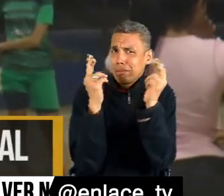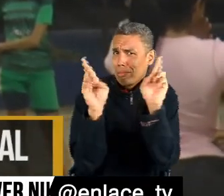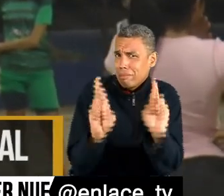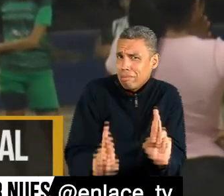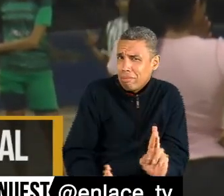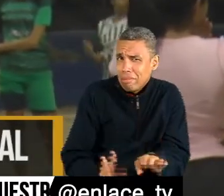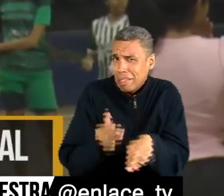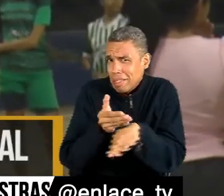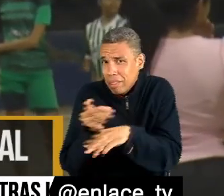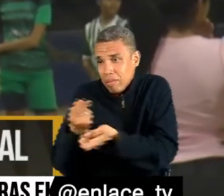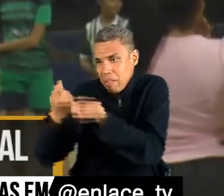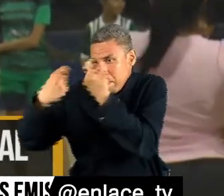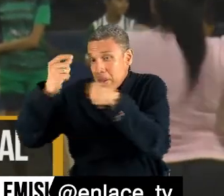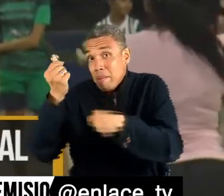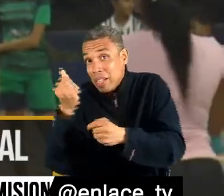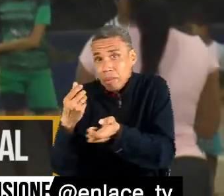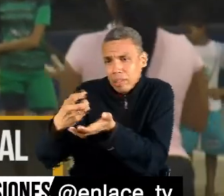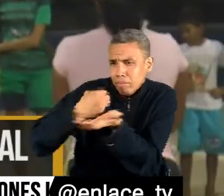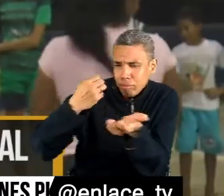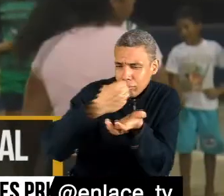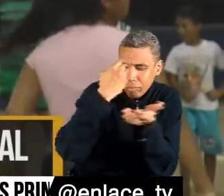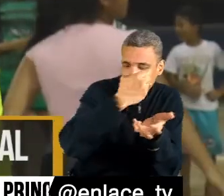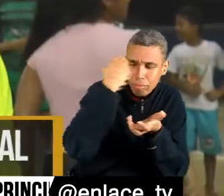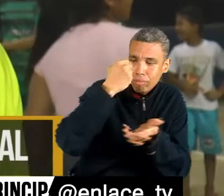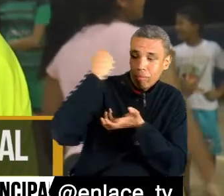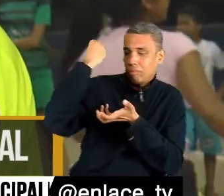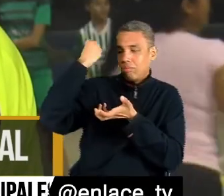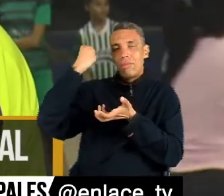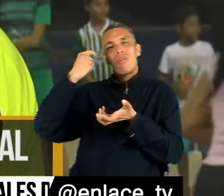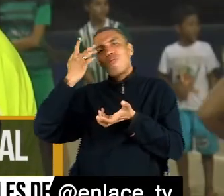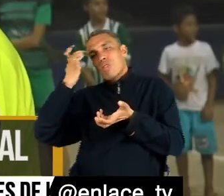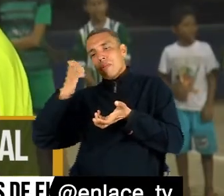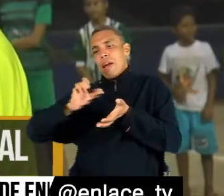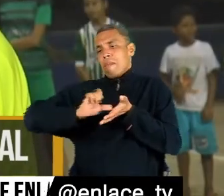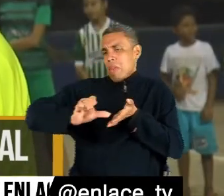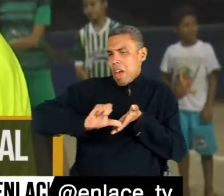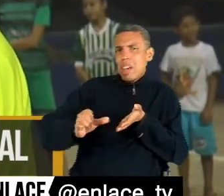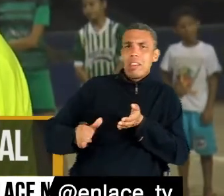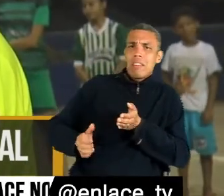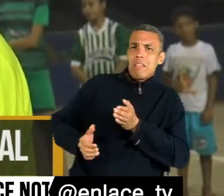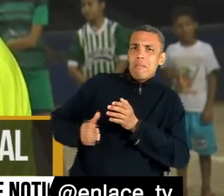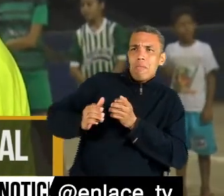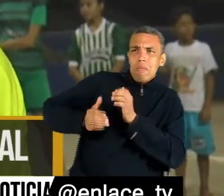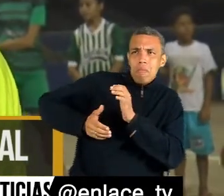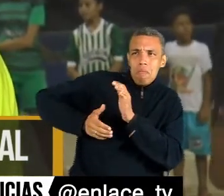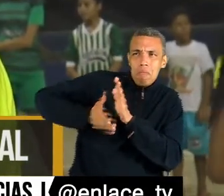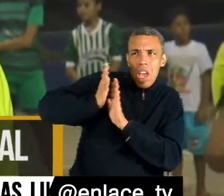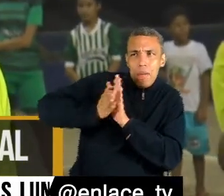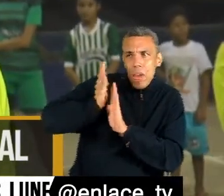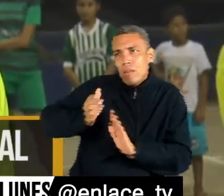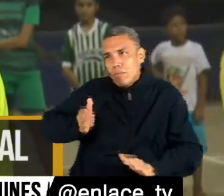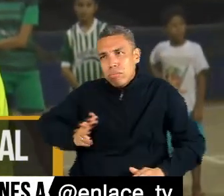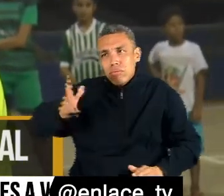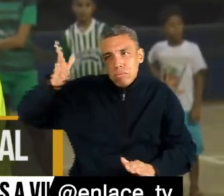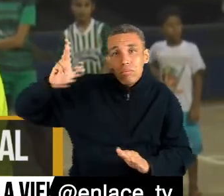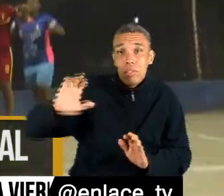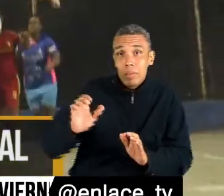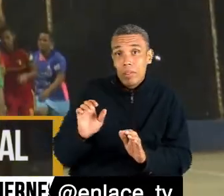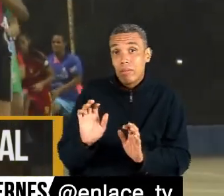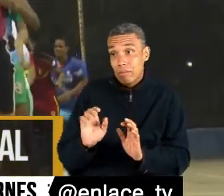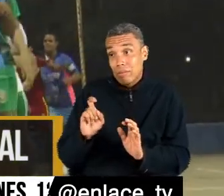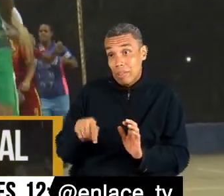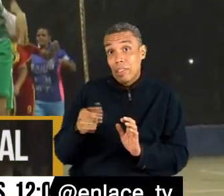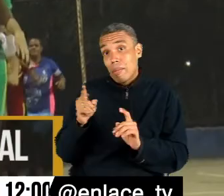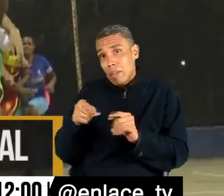con buenos ojos, que el fútbol femenino se ha masificado en el país y que cada día está mejorando y que el sueño de nosotros es tener niñas en Selección Colombia.